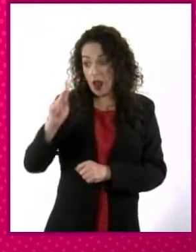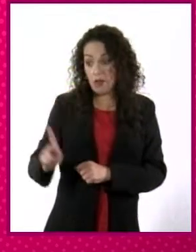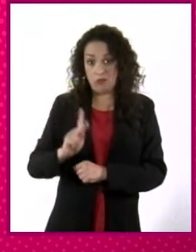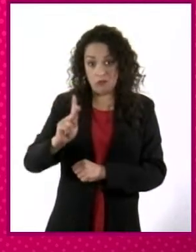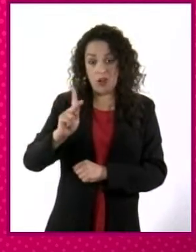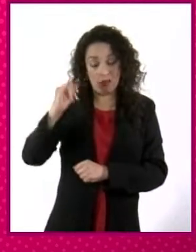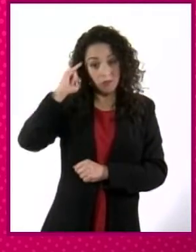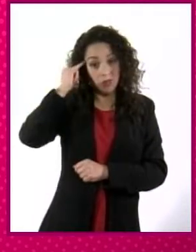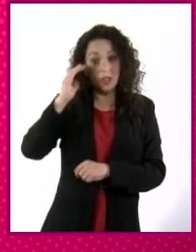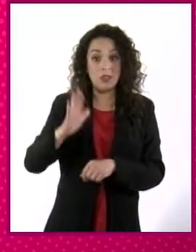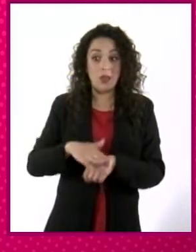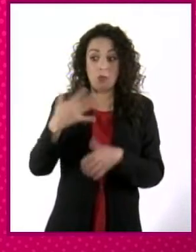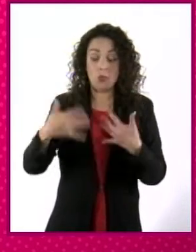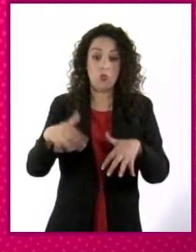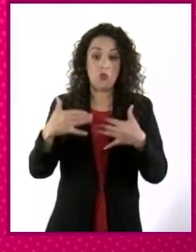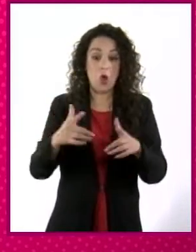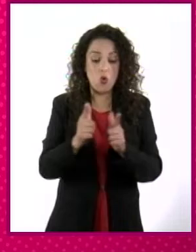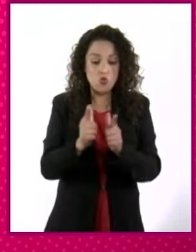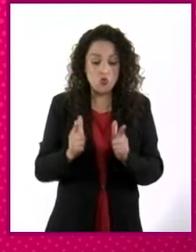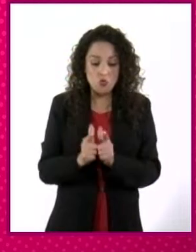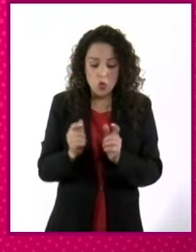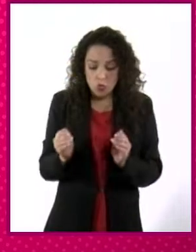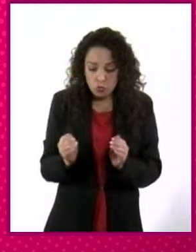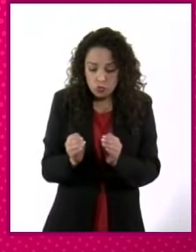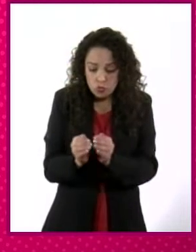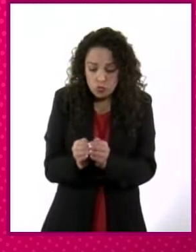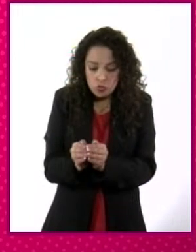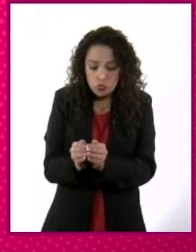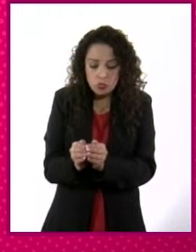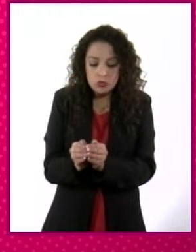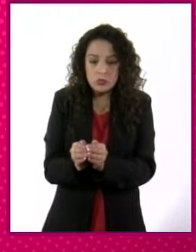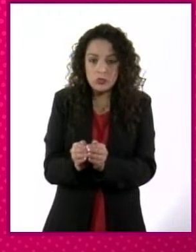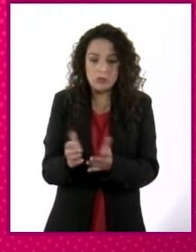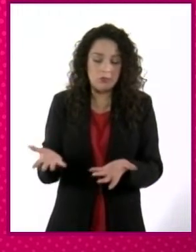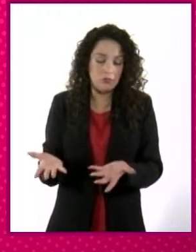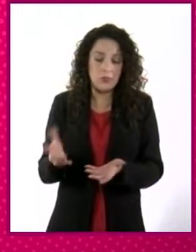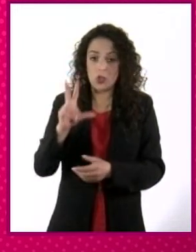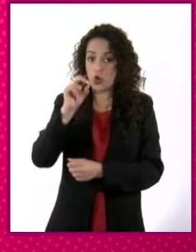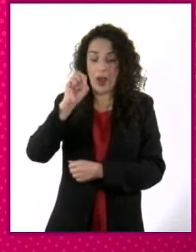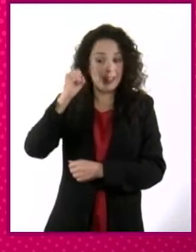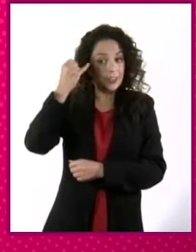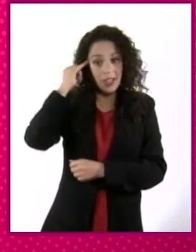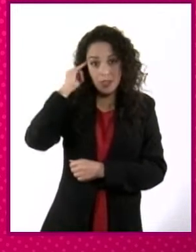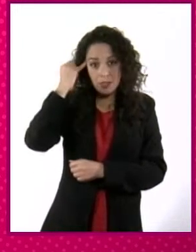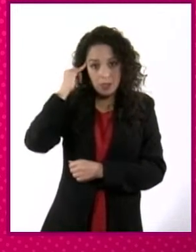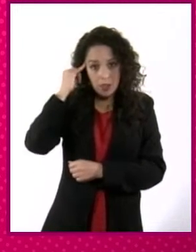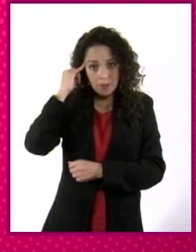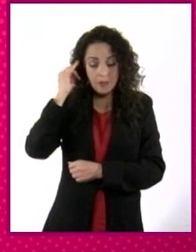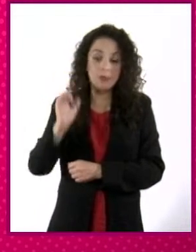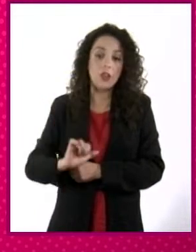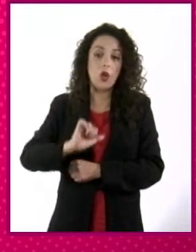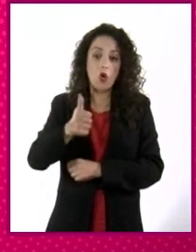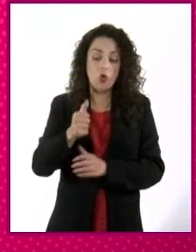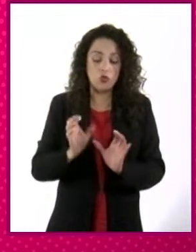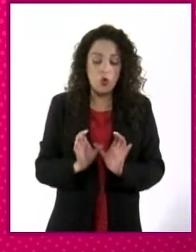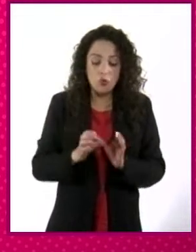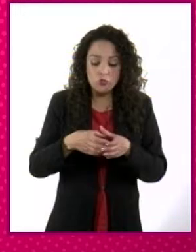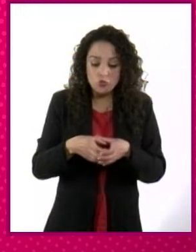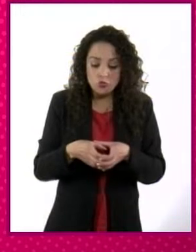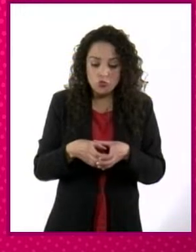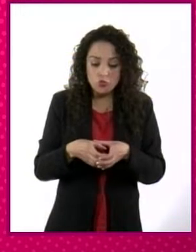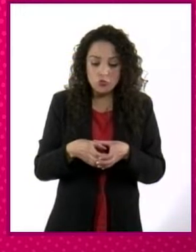gran fuerza. Había un grupo pequeño de población no indígena, un grupo pequeño de